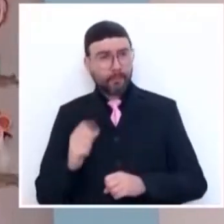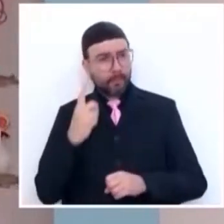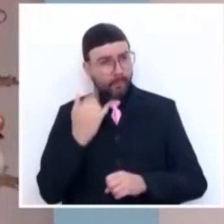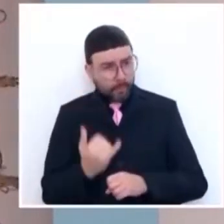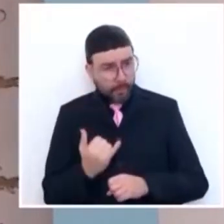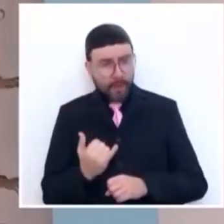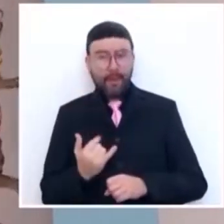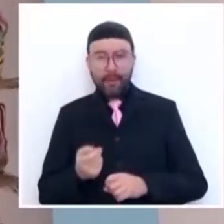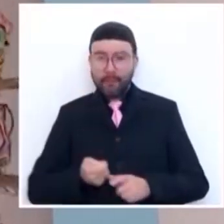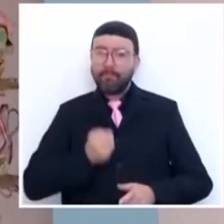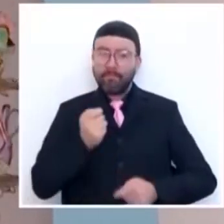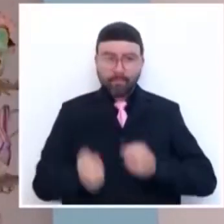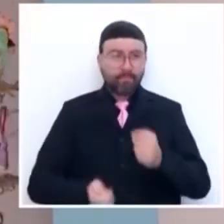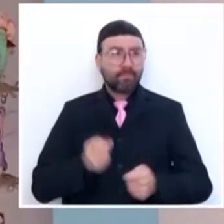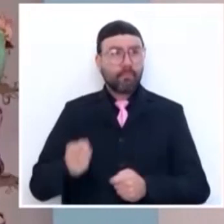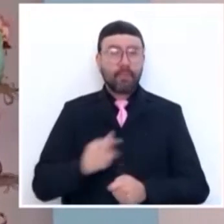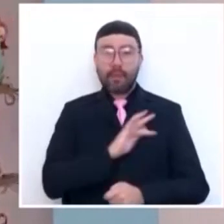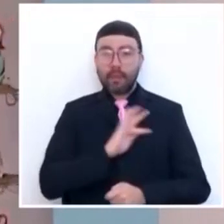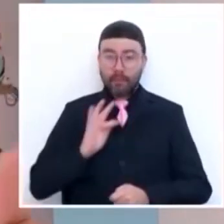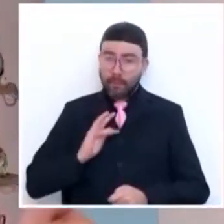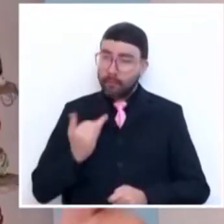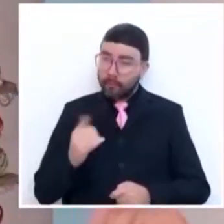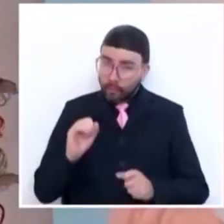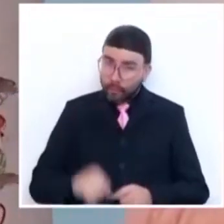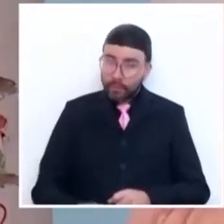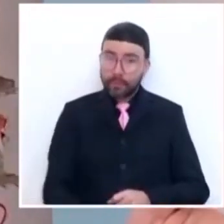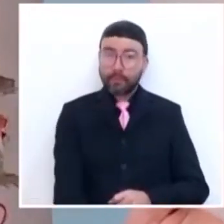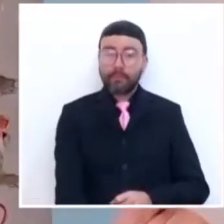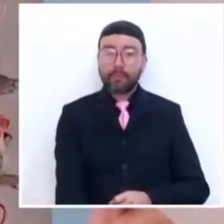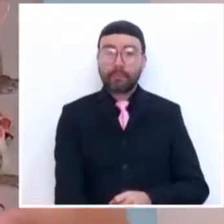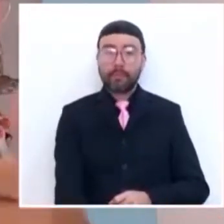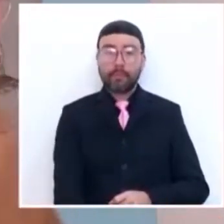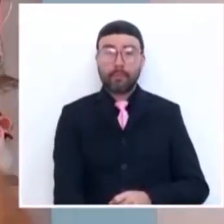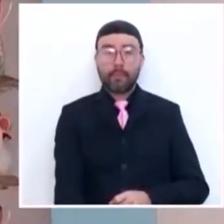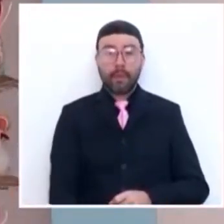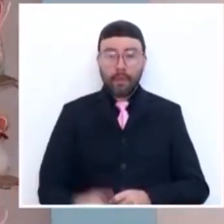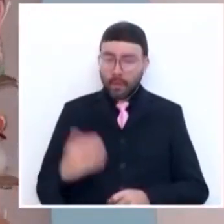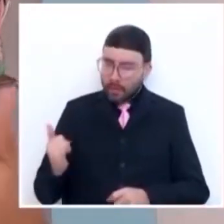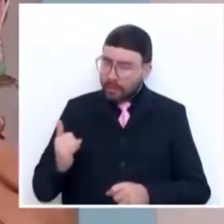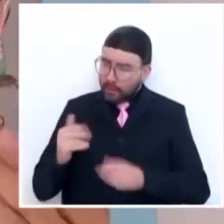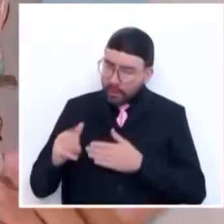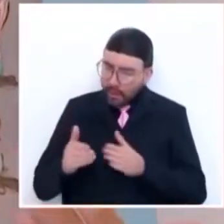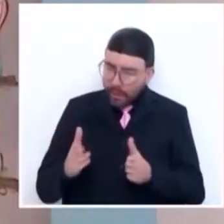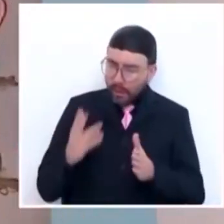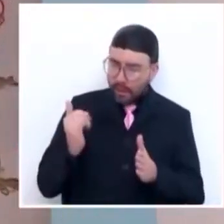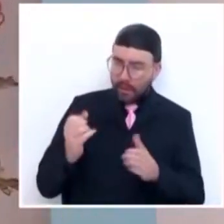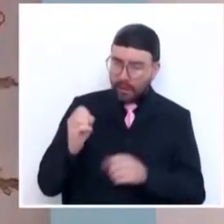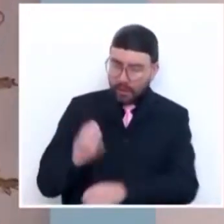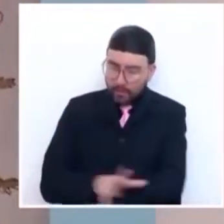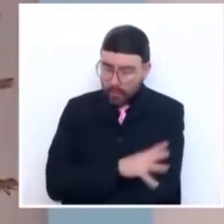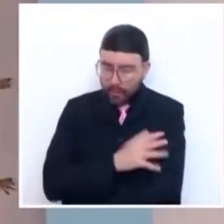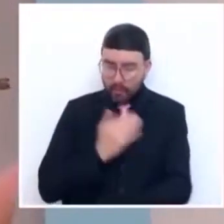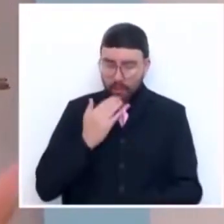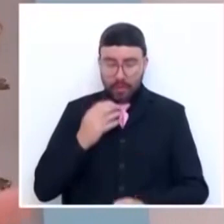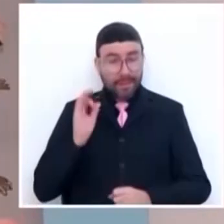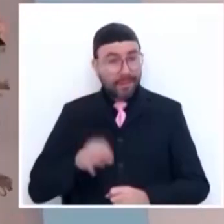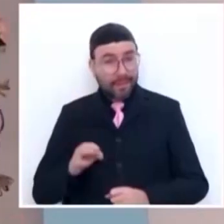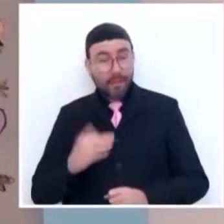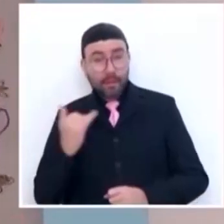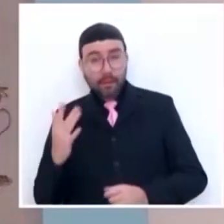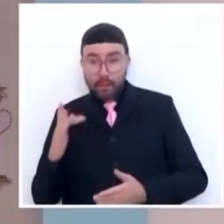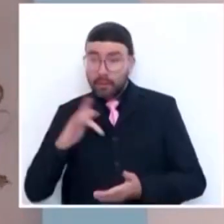elementos terapéuticos el camino de las emociones. Obviamente, siempre nos apoyamos